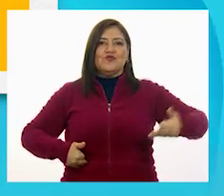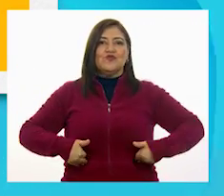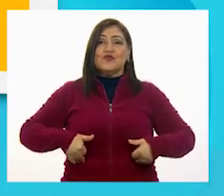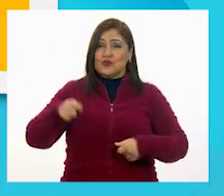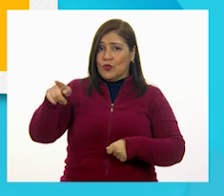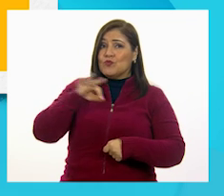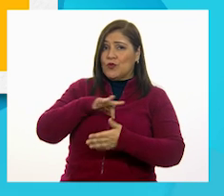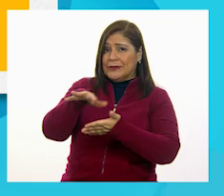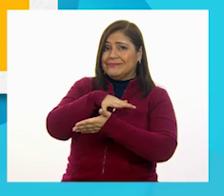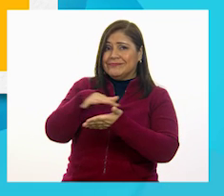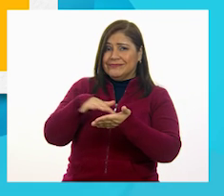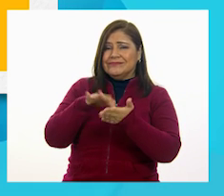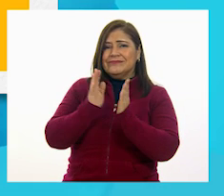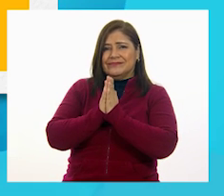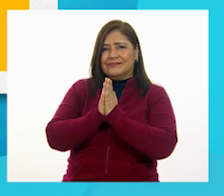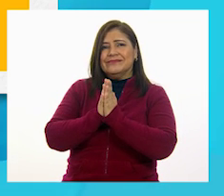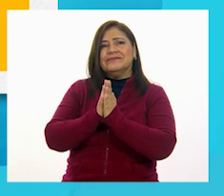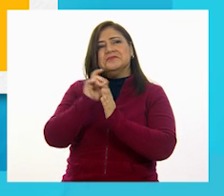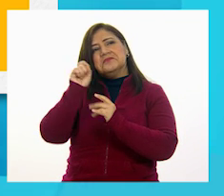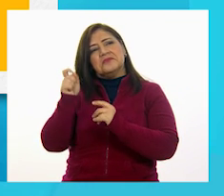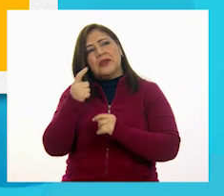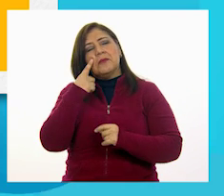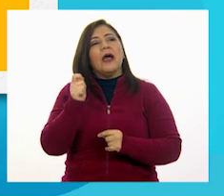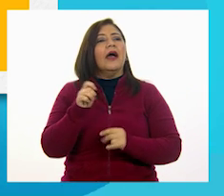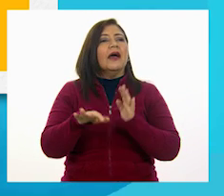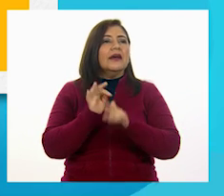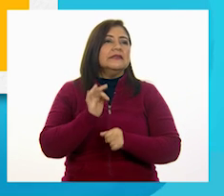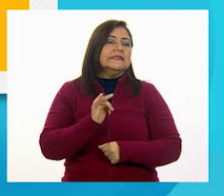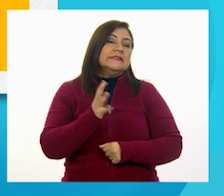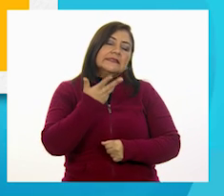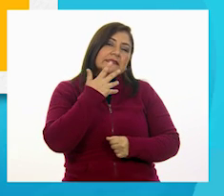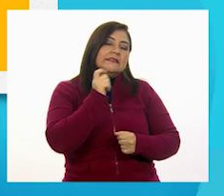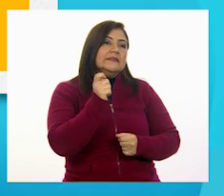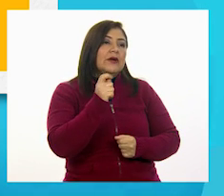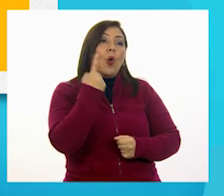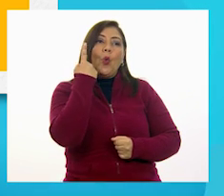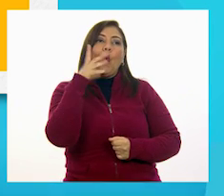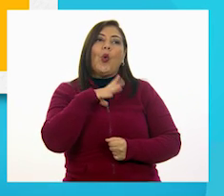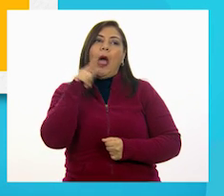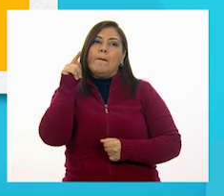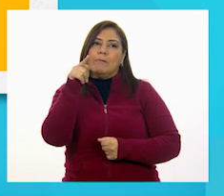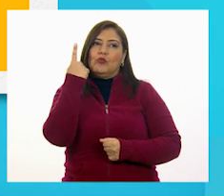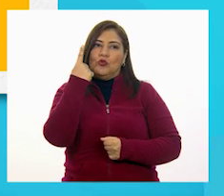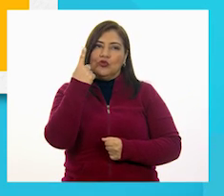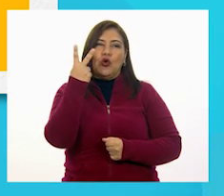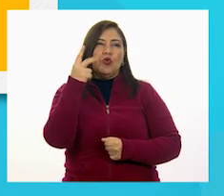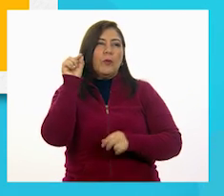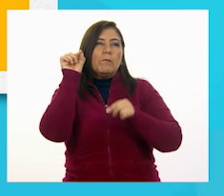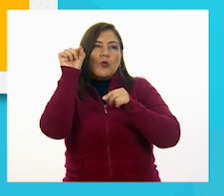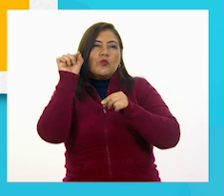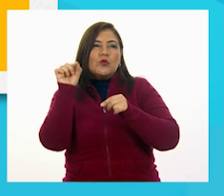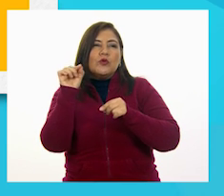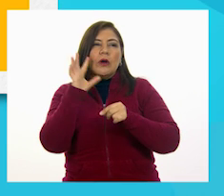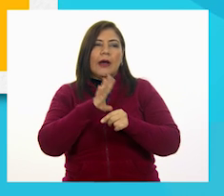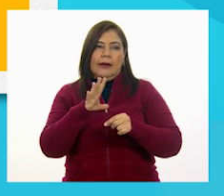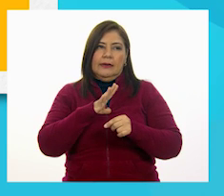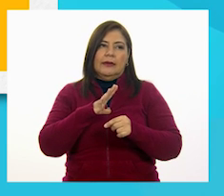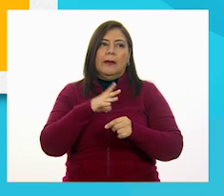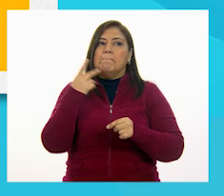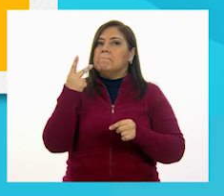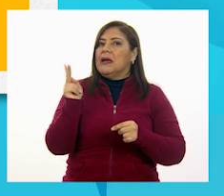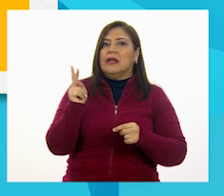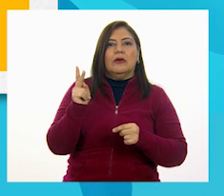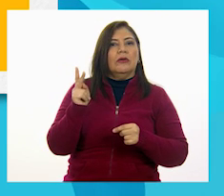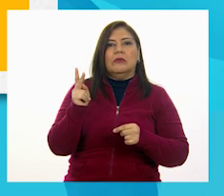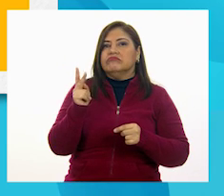leer, Alexia? Ahora te toca sin signos. A ver, sin signos. Bueno, por ahí tiene un punto y unos dos puntos. Pero no